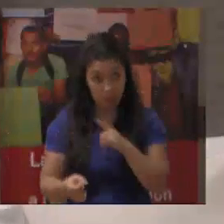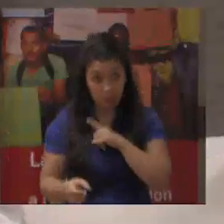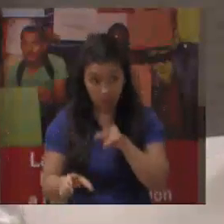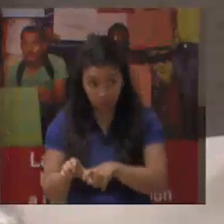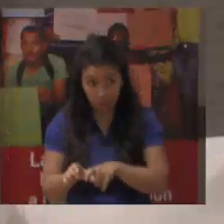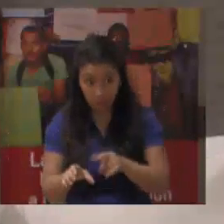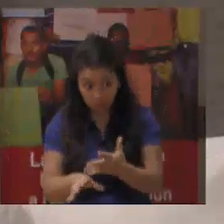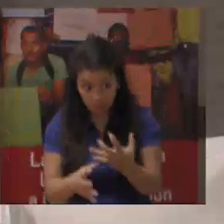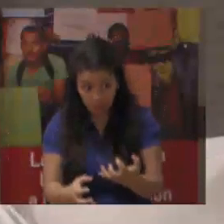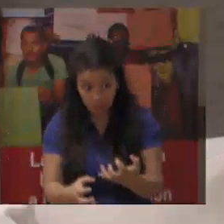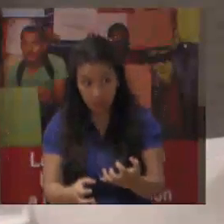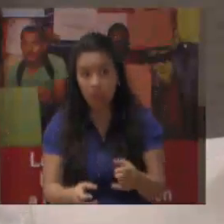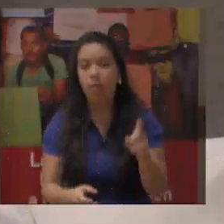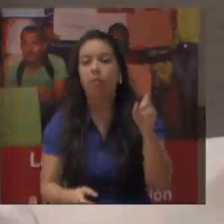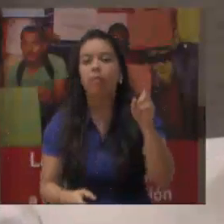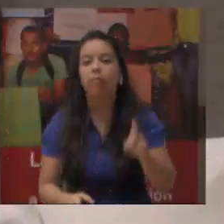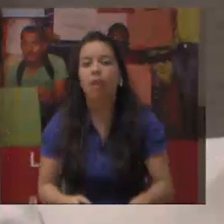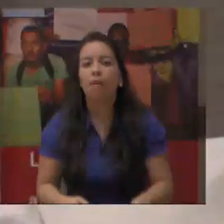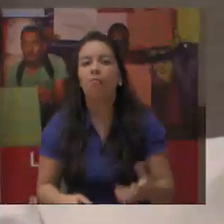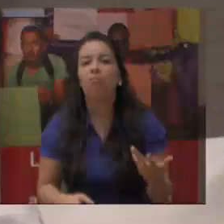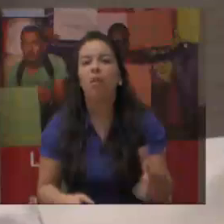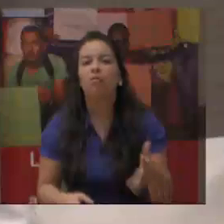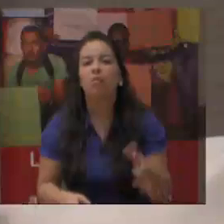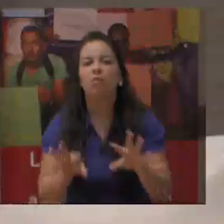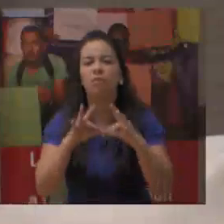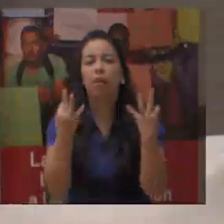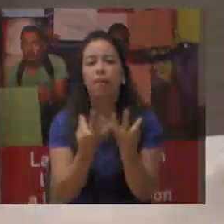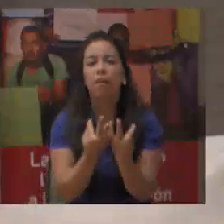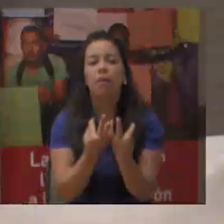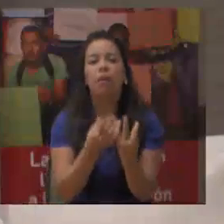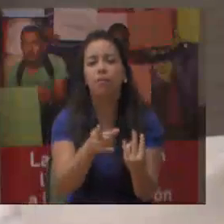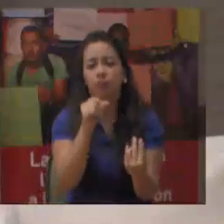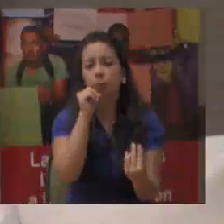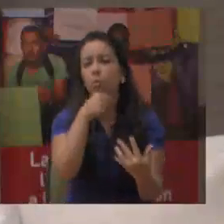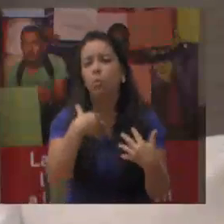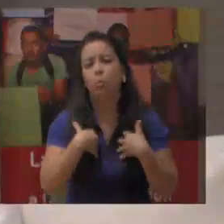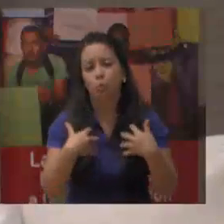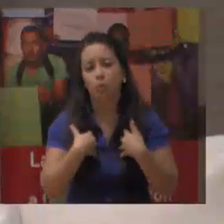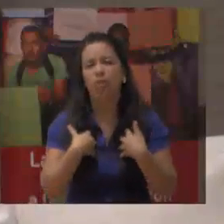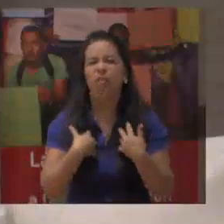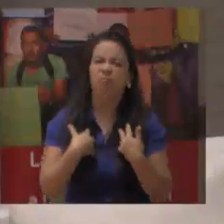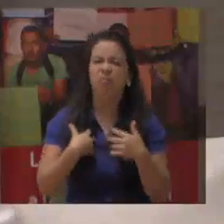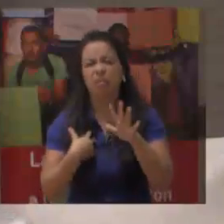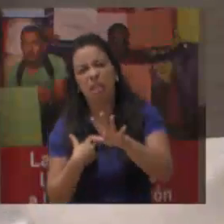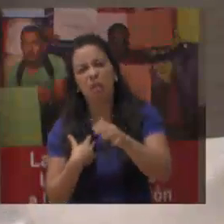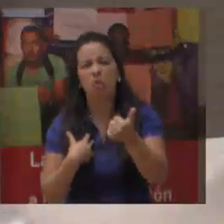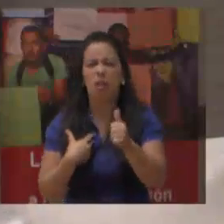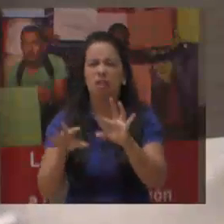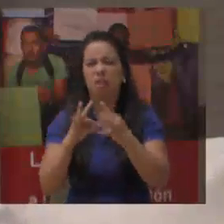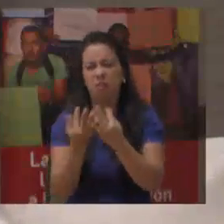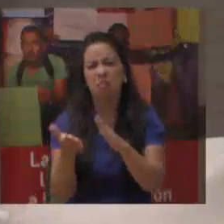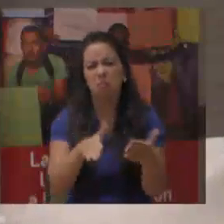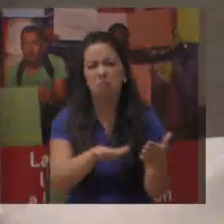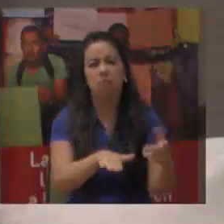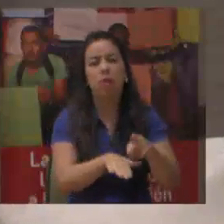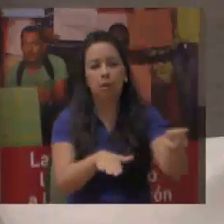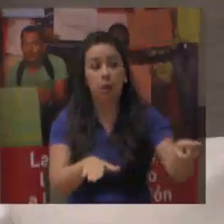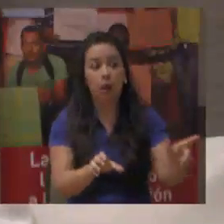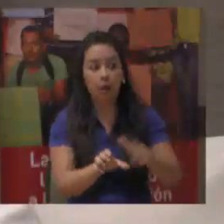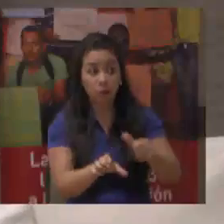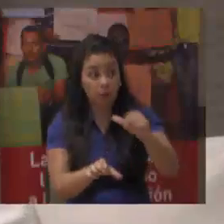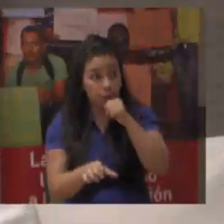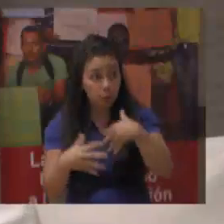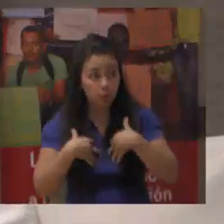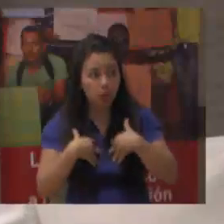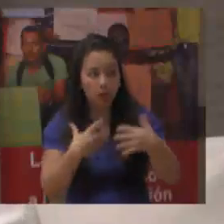universidad, tiene que tener 5 o 10 muertos en la familia, porque todos son tragedias. Lo que pasa es que en este país el talento está atrapado